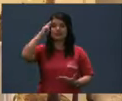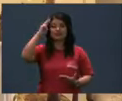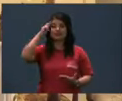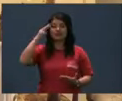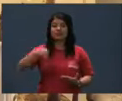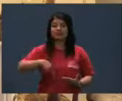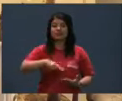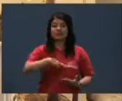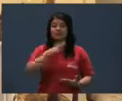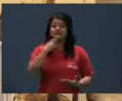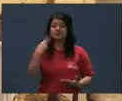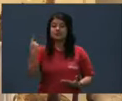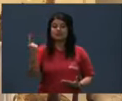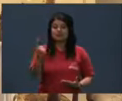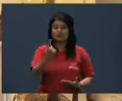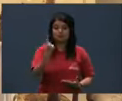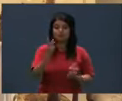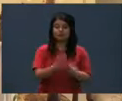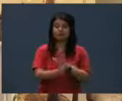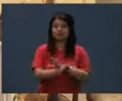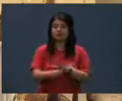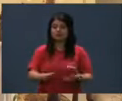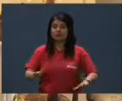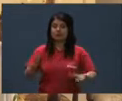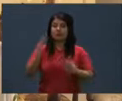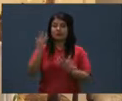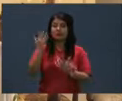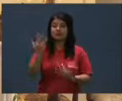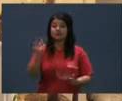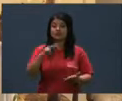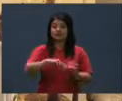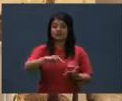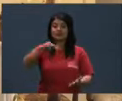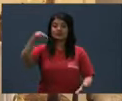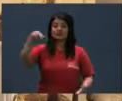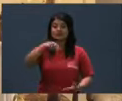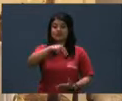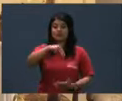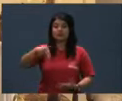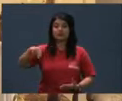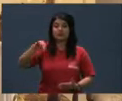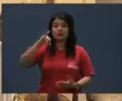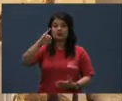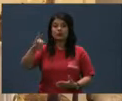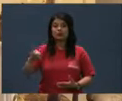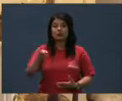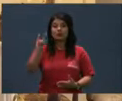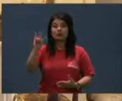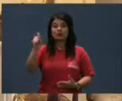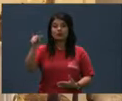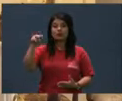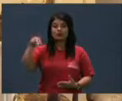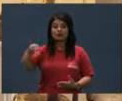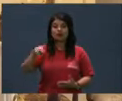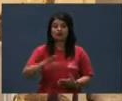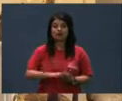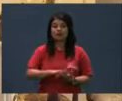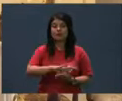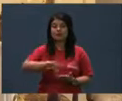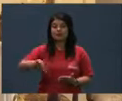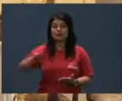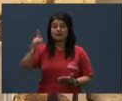hermanos que se durmieron en la esperanza de la resurrección: Juan Carlos Quevedo, Juan Diego